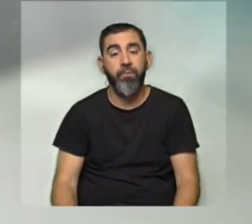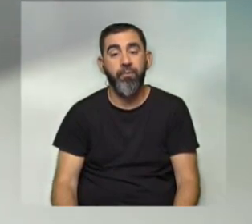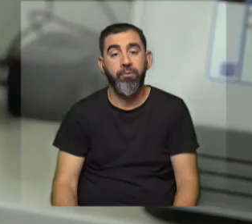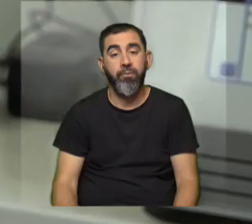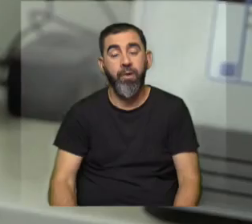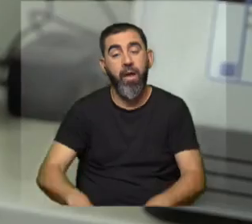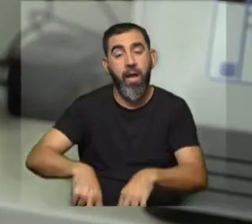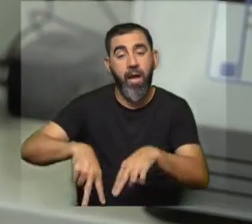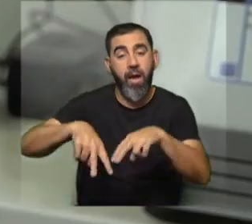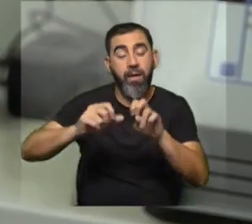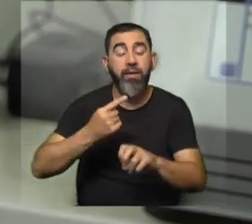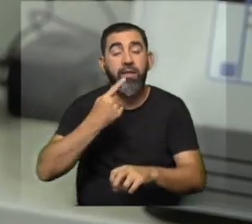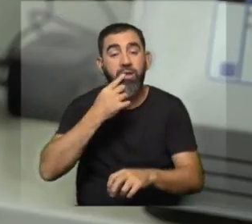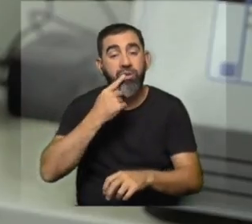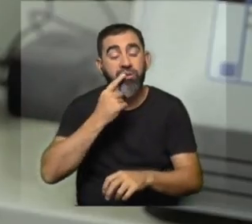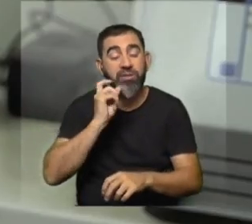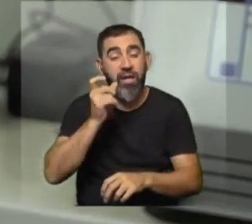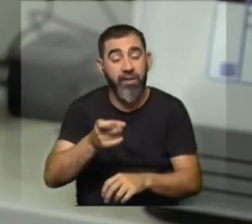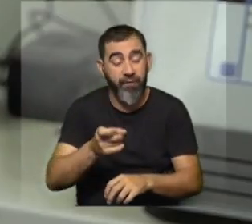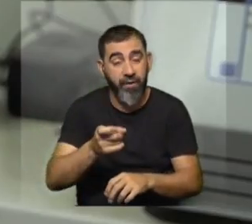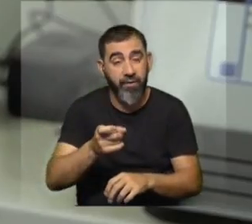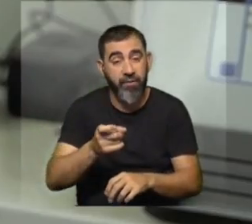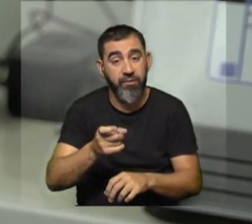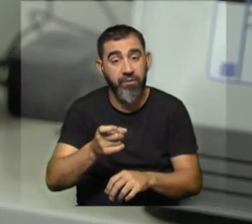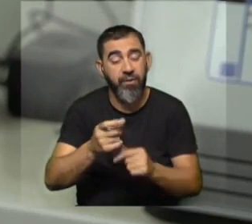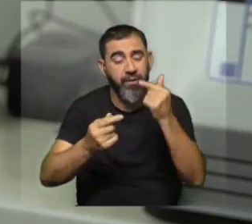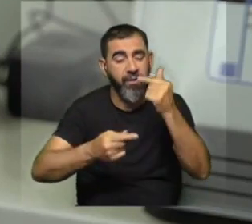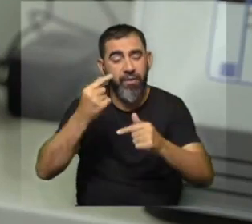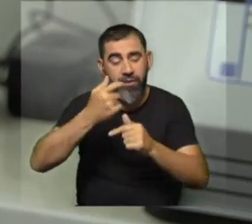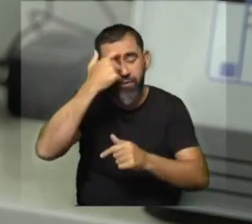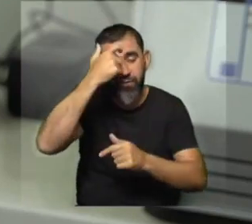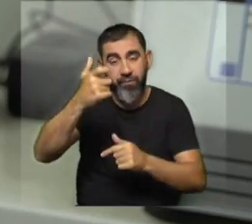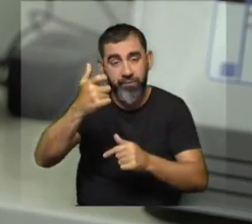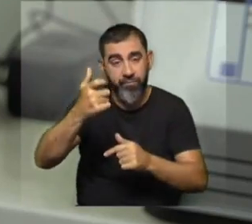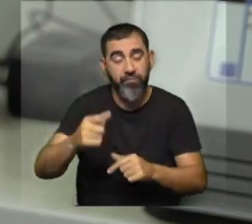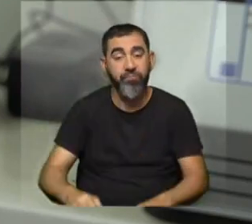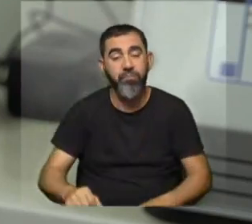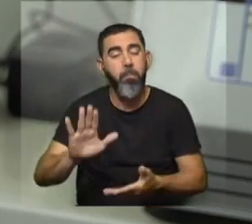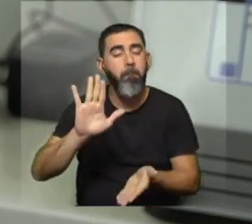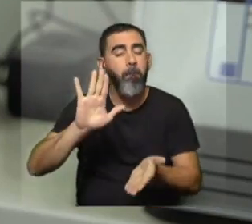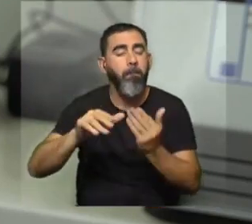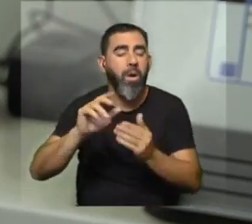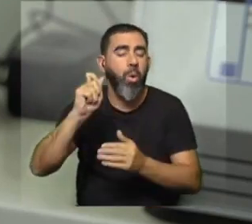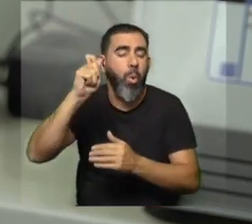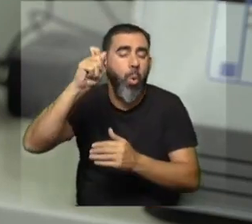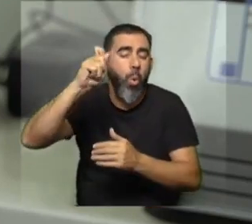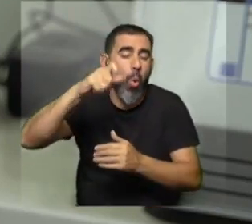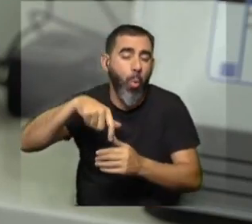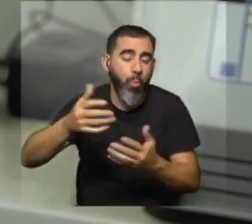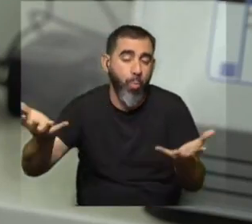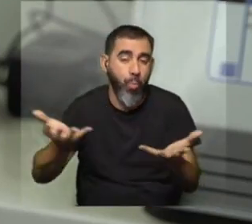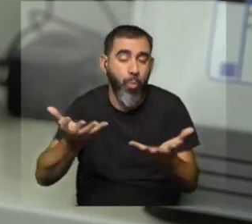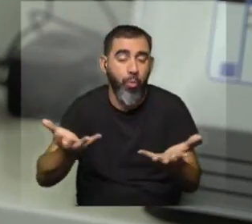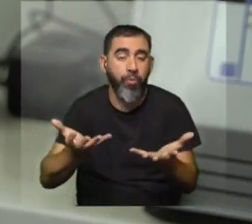Para el análisis de la saliva se realizan diversas técnicas, de las cuales la más utilizada actualmente es